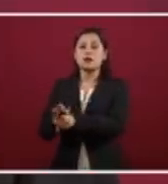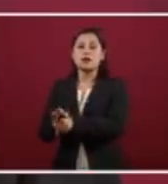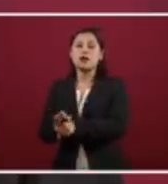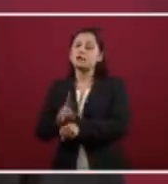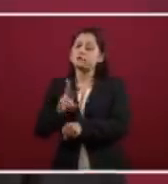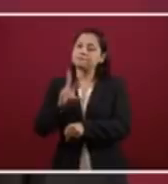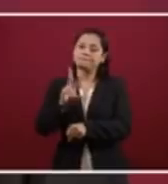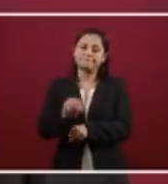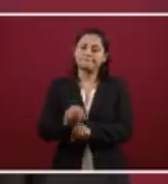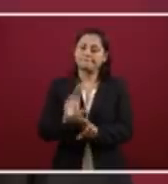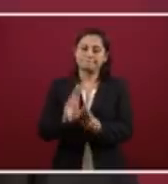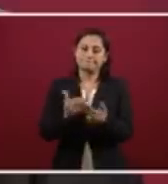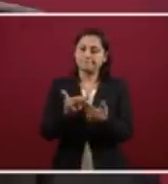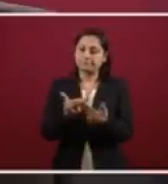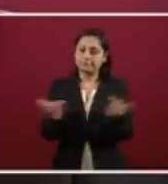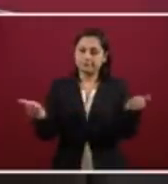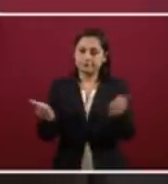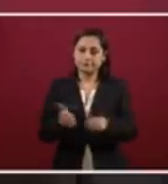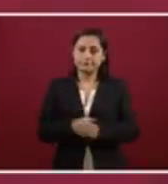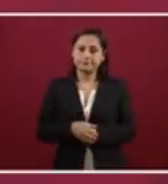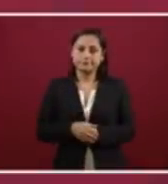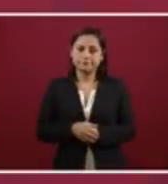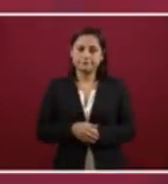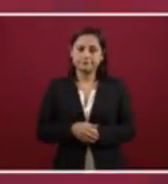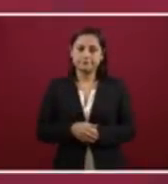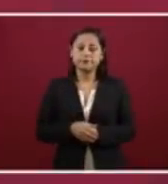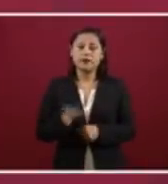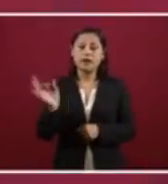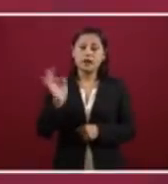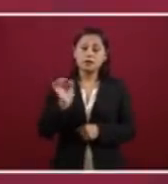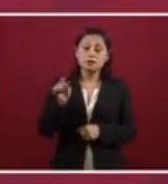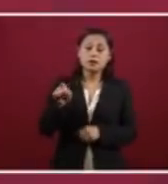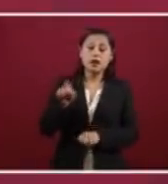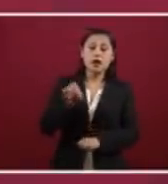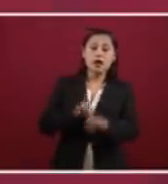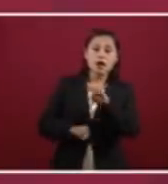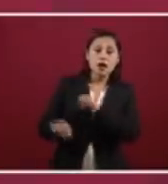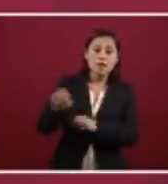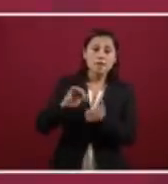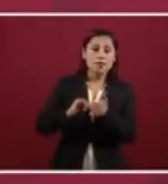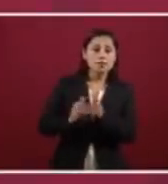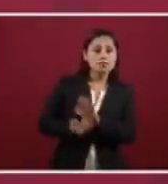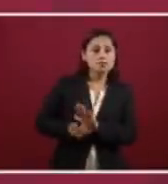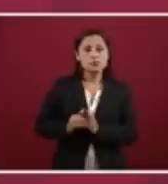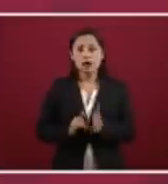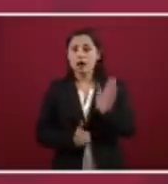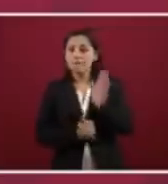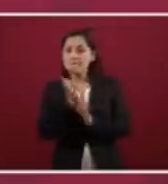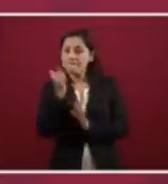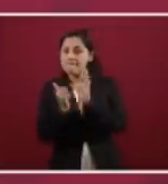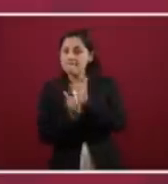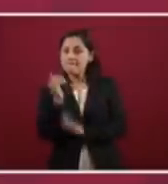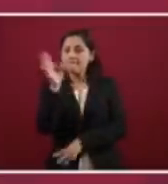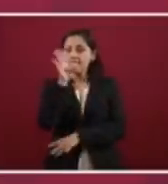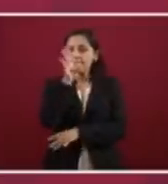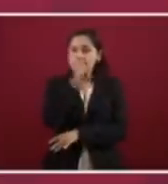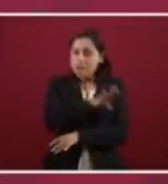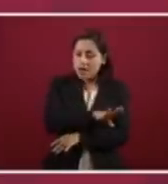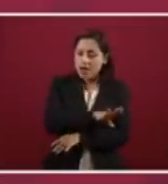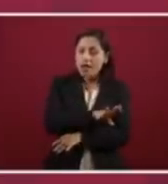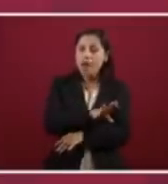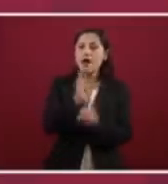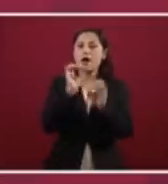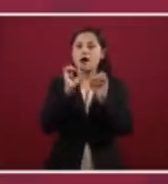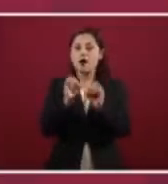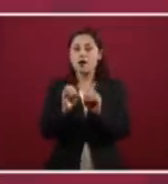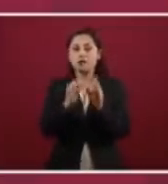si se cometieron fraudes en la construcción de